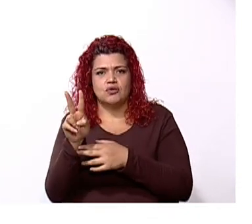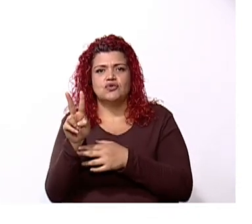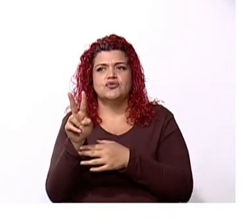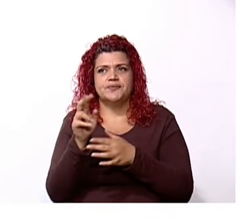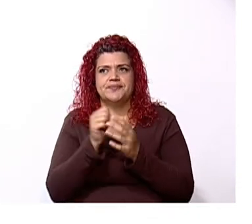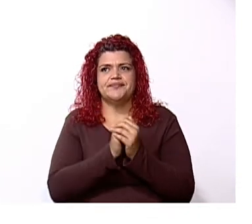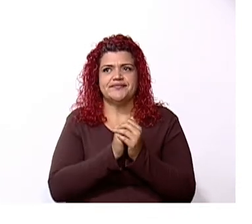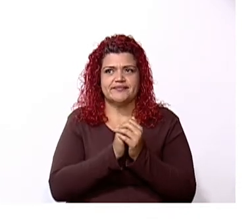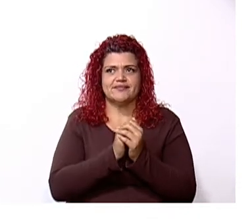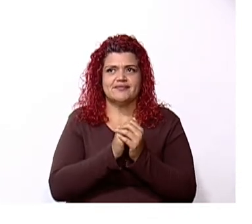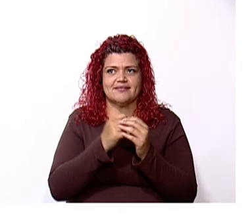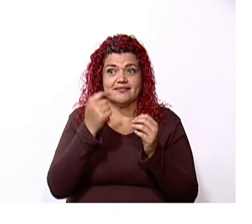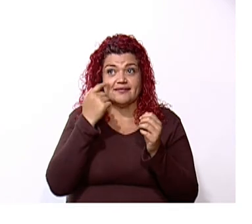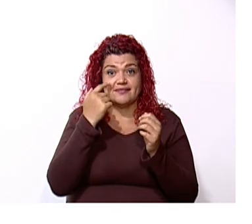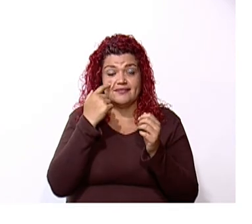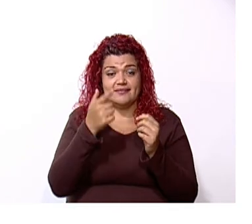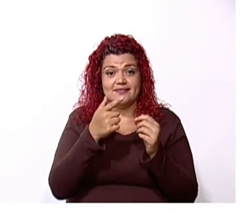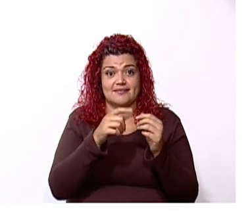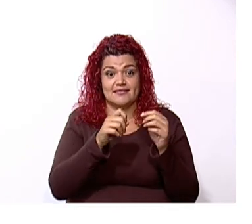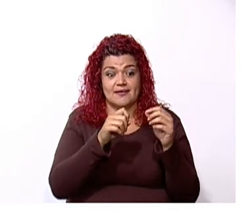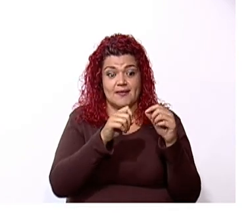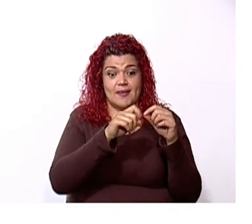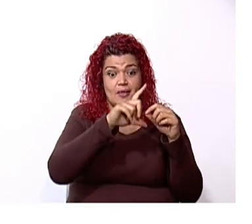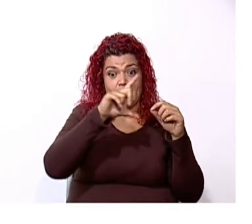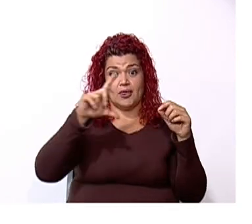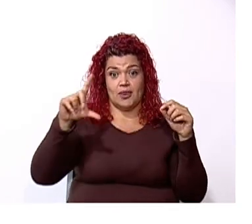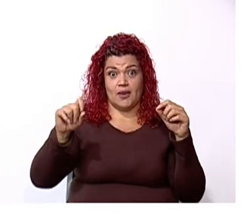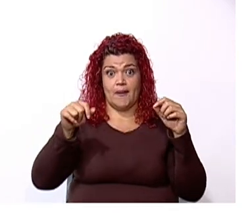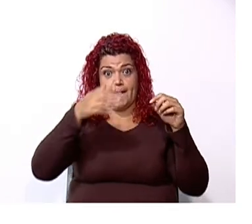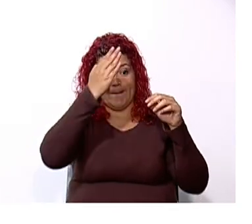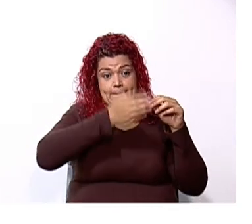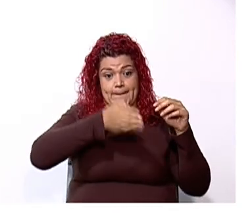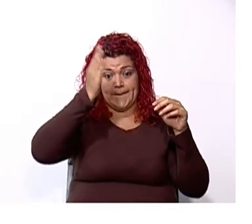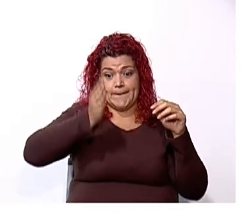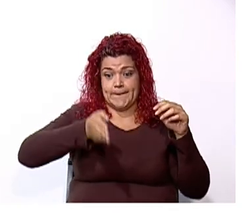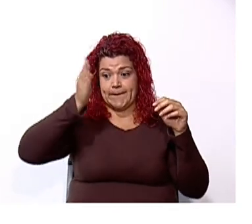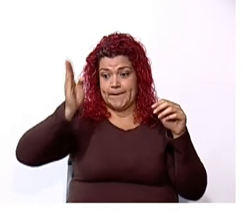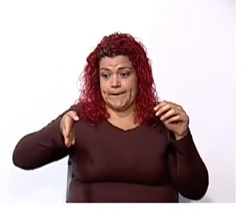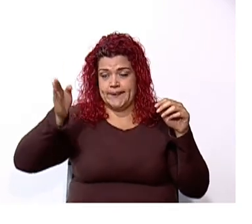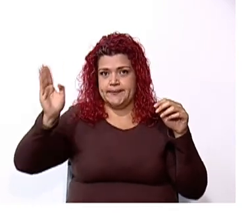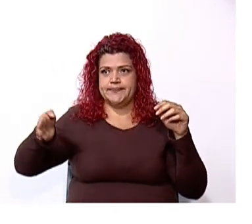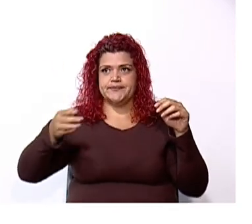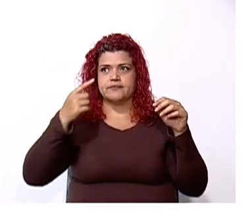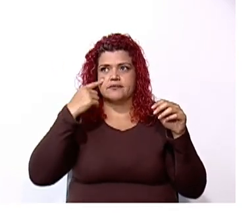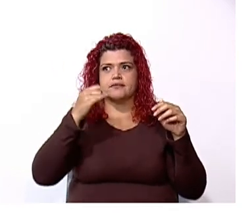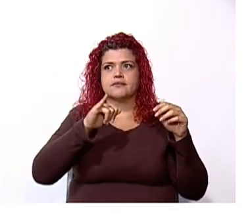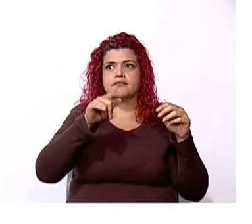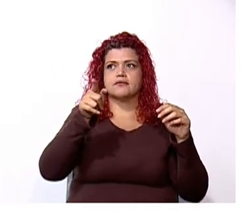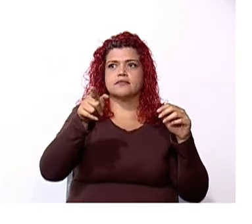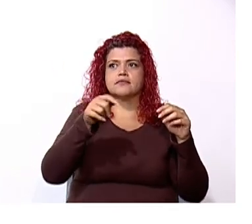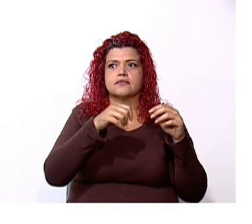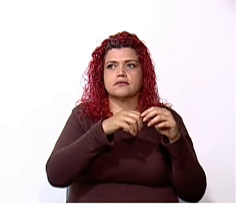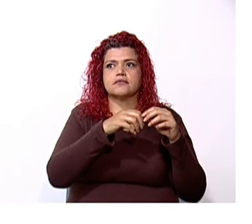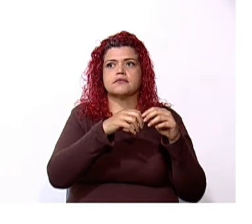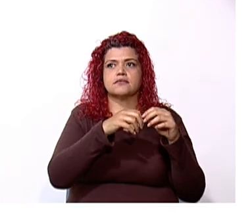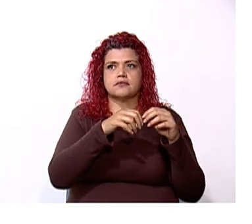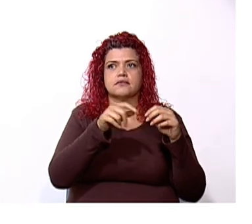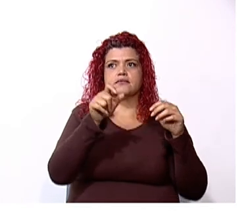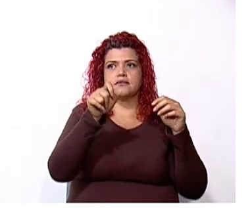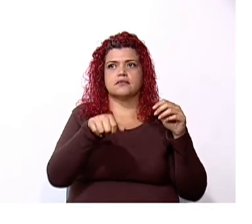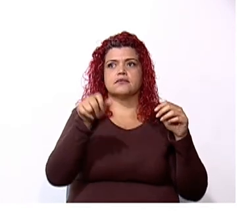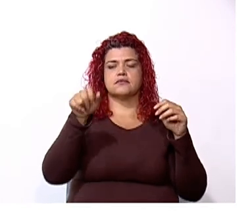48.632. Y ahora que en el ábaco vertical que les aparece en imagen van a notar qué cantidad